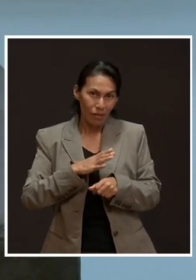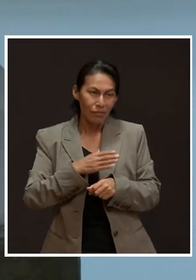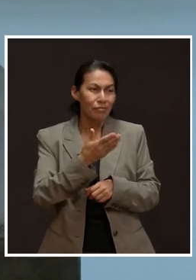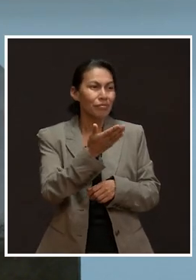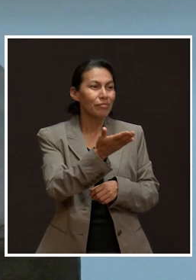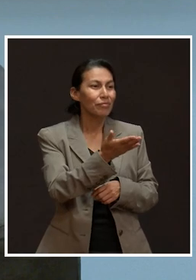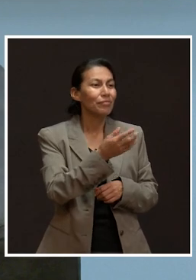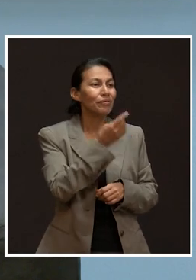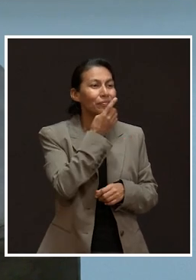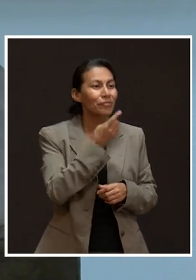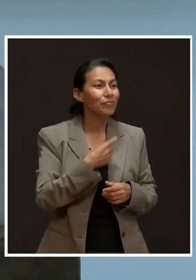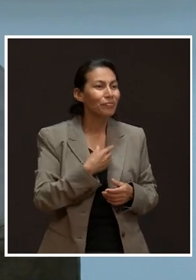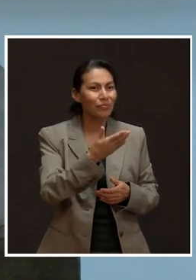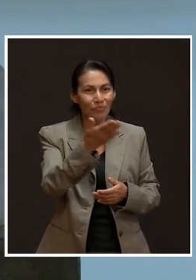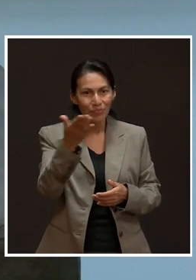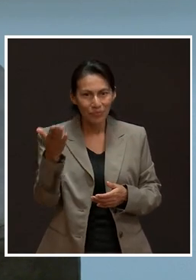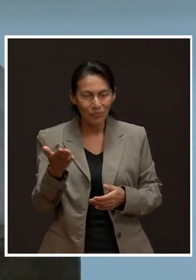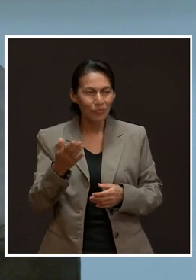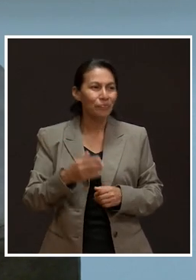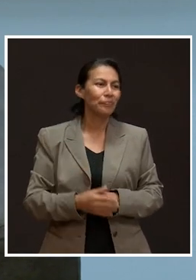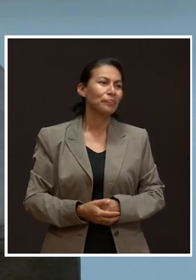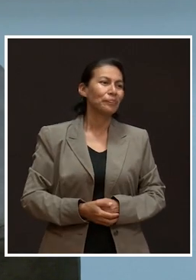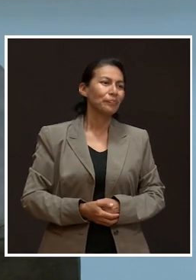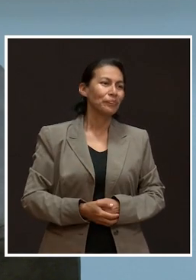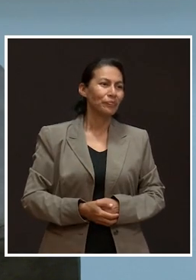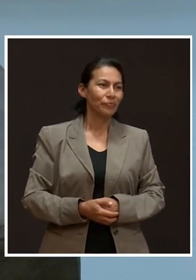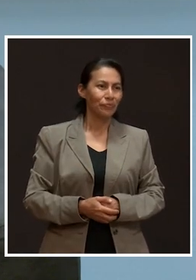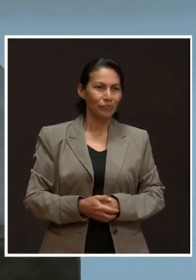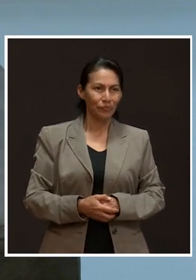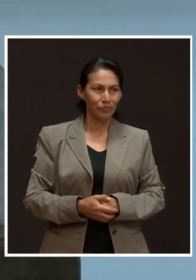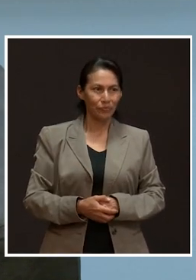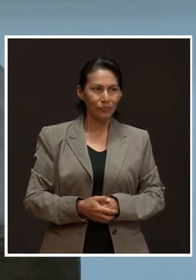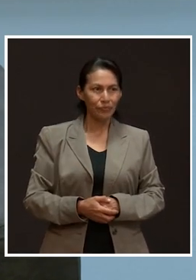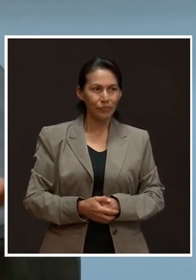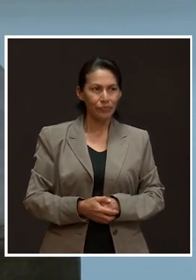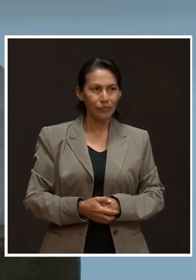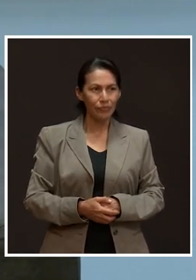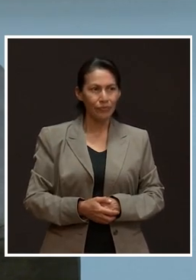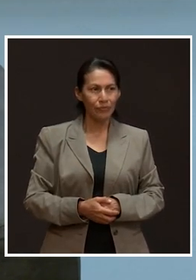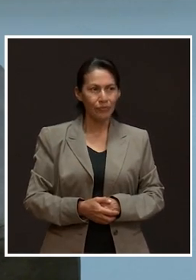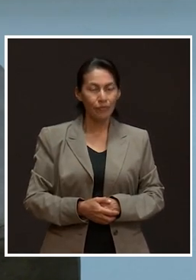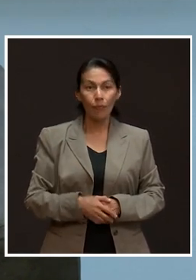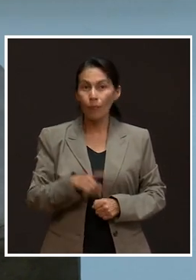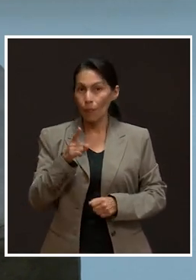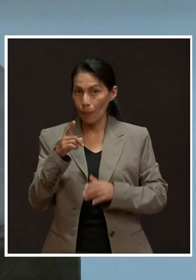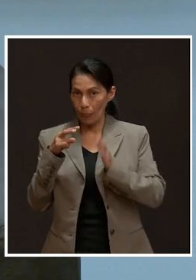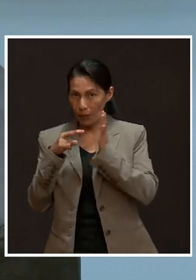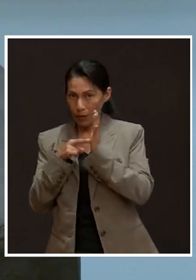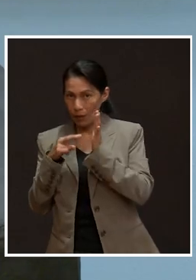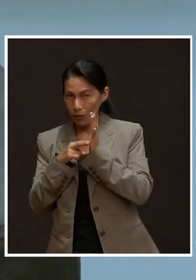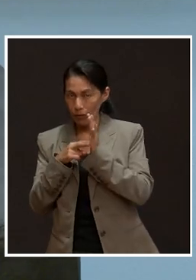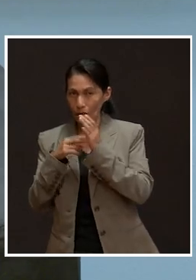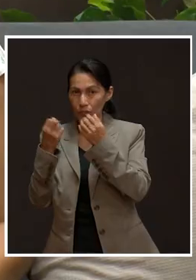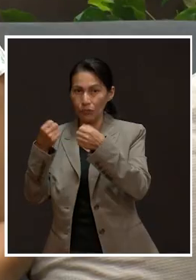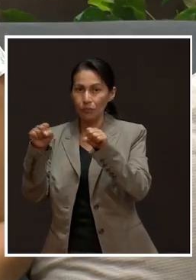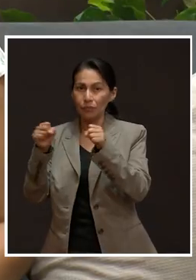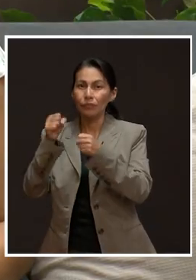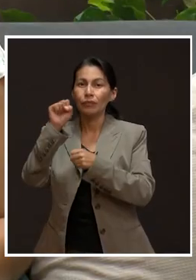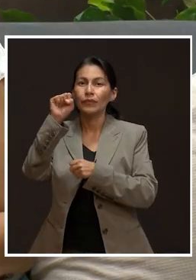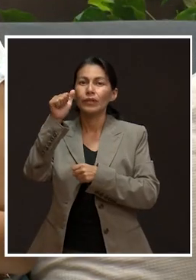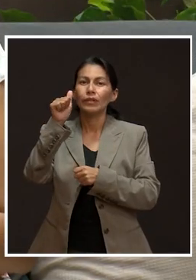promesa que nos fortalece y hacemos propia. ¿Cuál es esa promesa que tienes para todos nosotros?